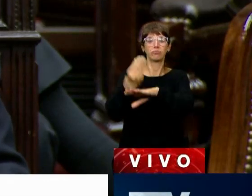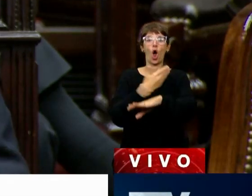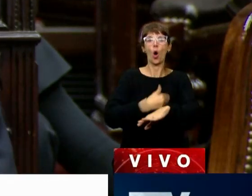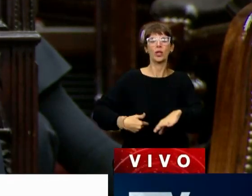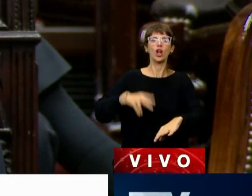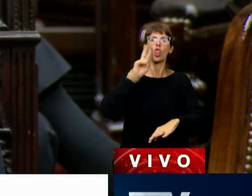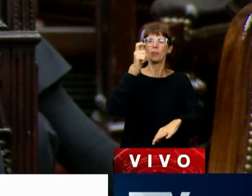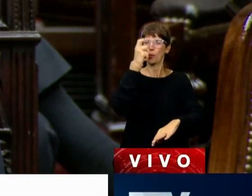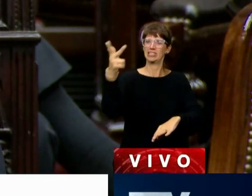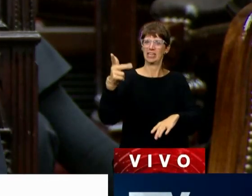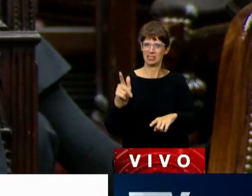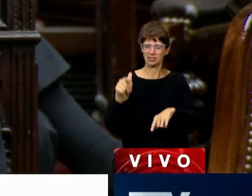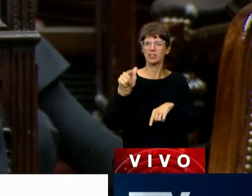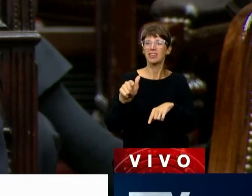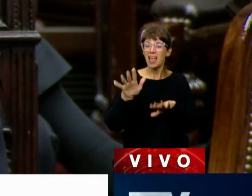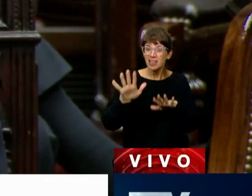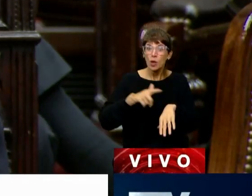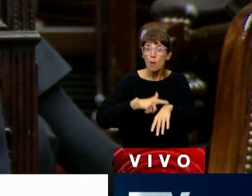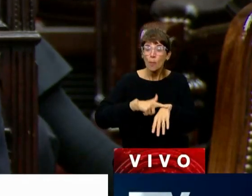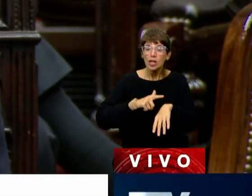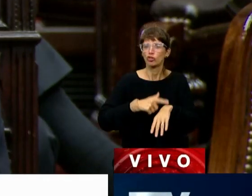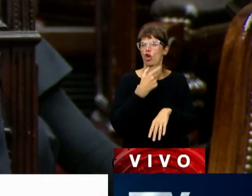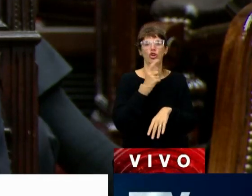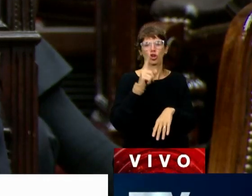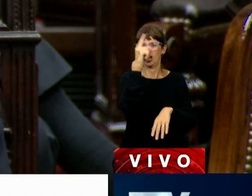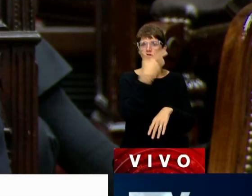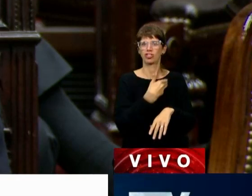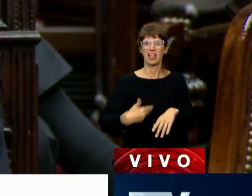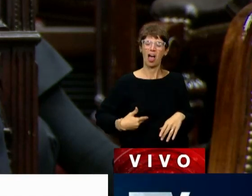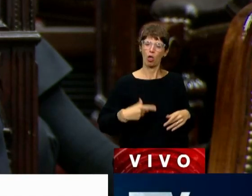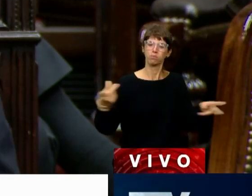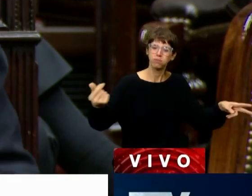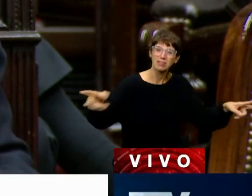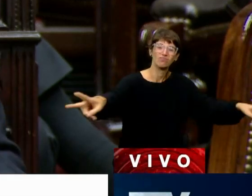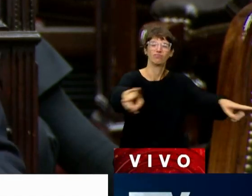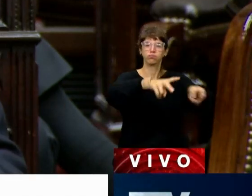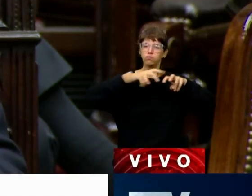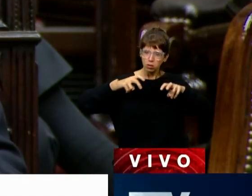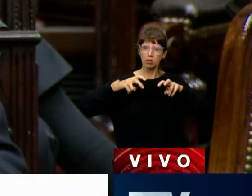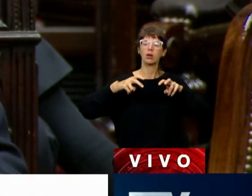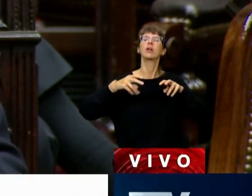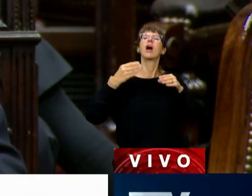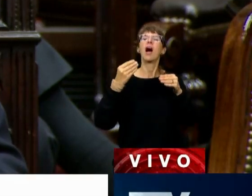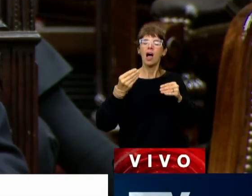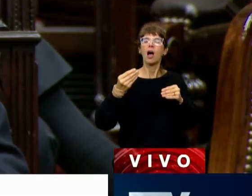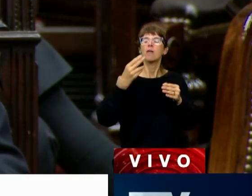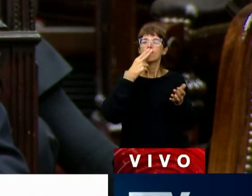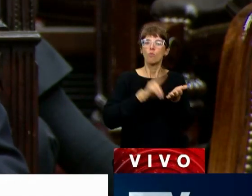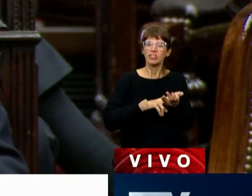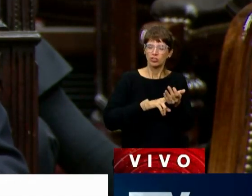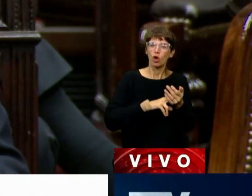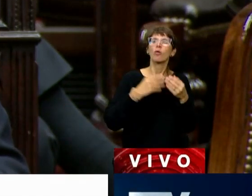y bajo ninguna circunstancia quiero que el Estado se financie con estos impuestos que son una patada en la cabeza